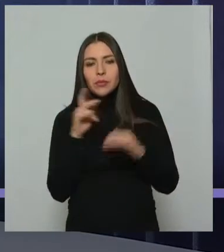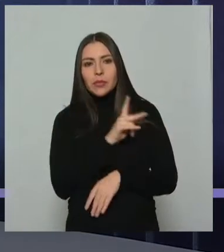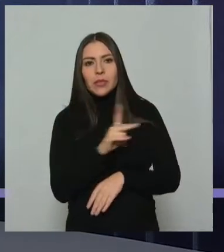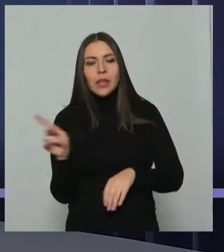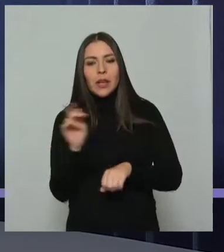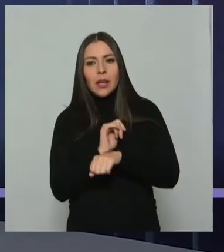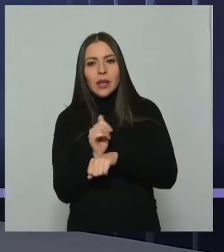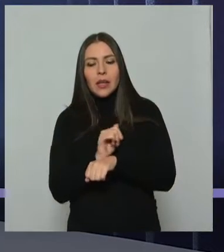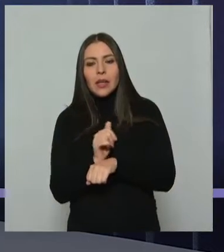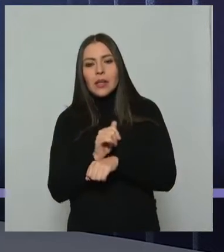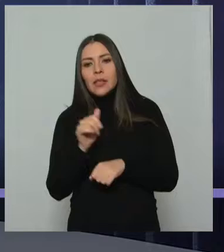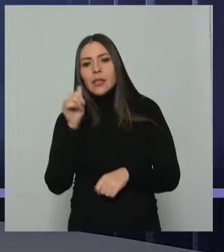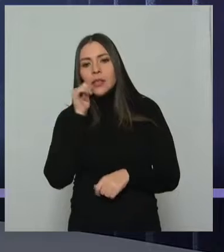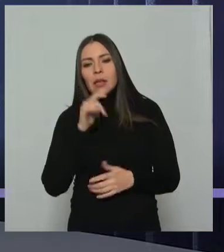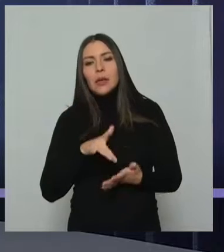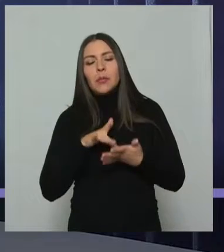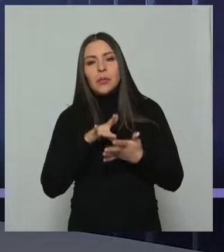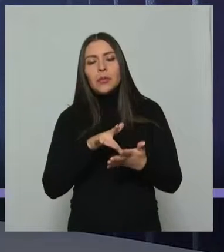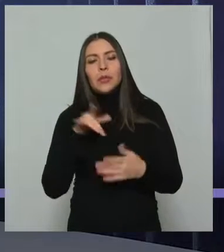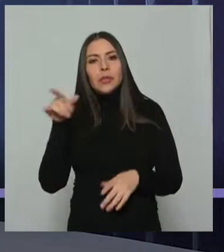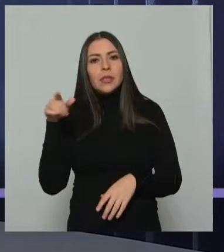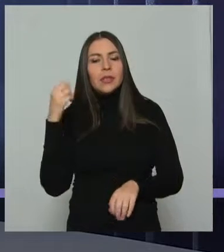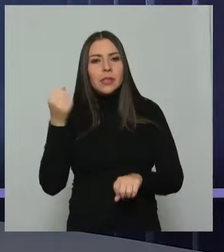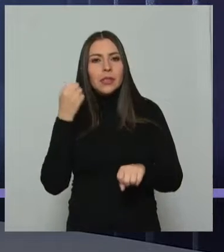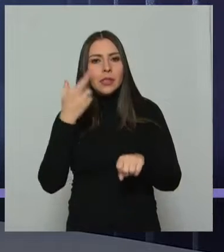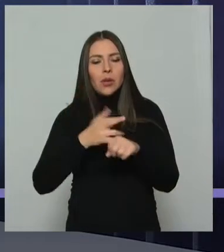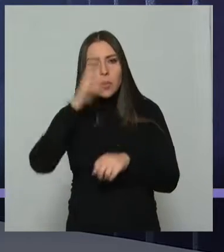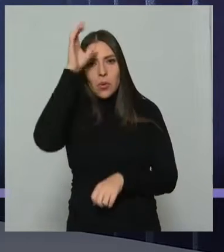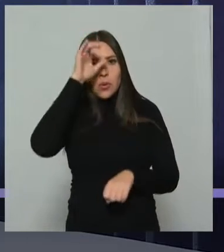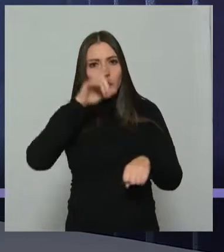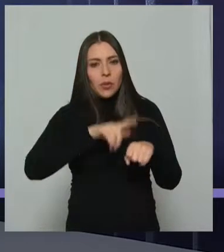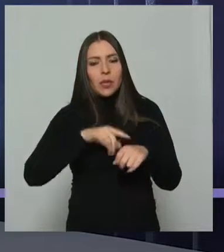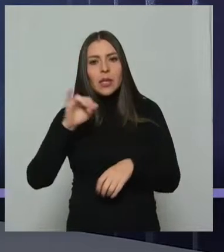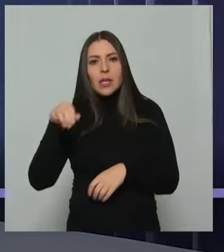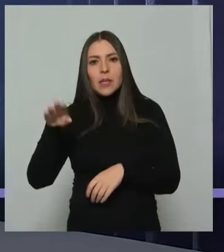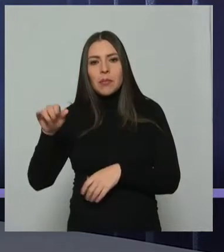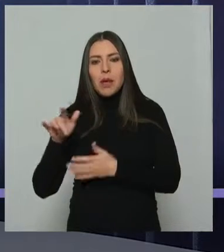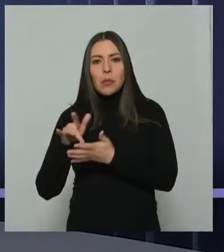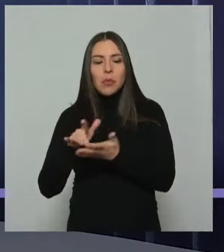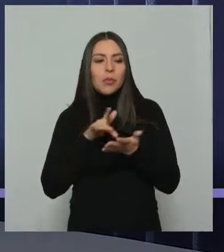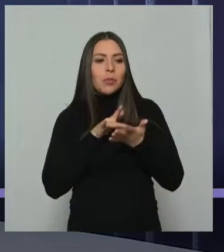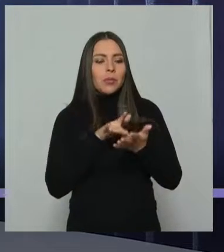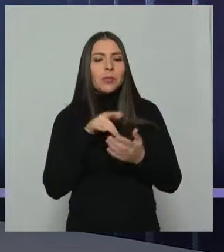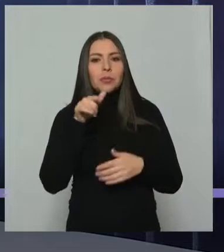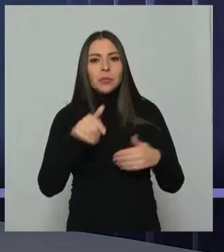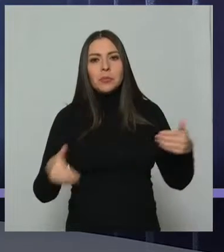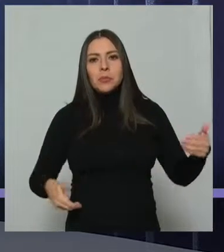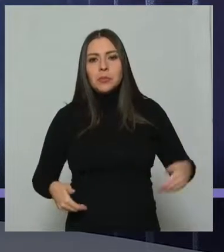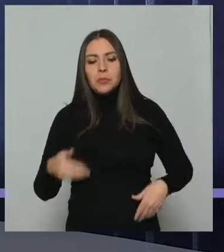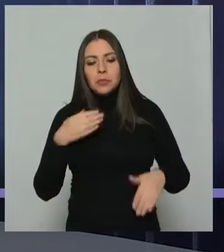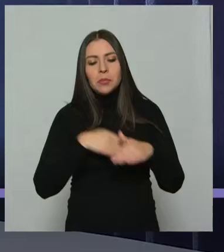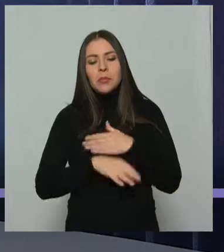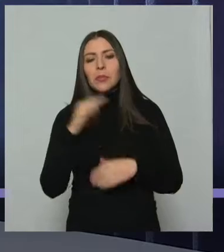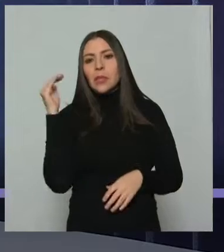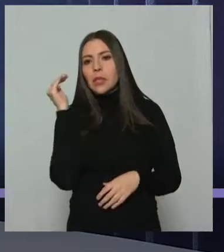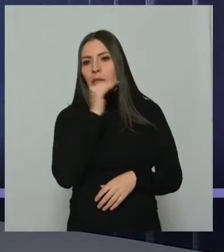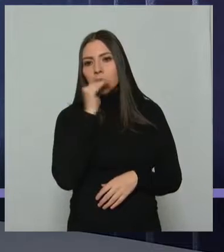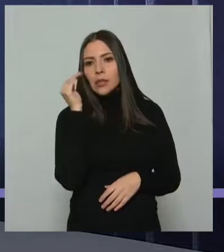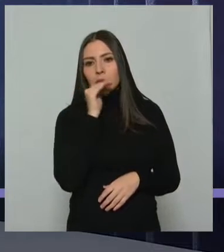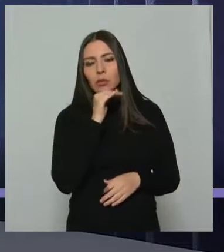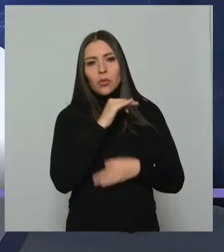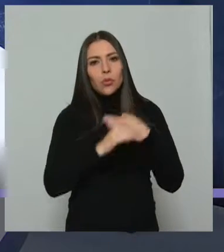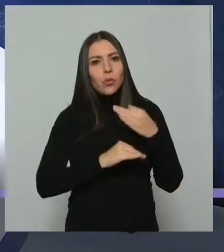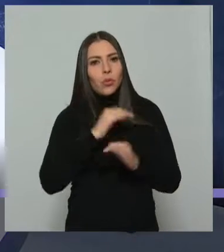artística, apoyada evidentemente por la Secretaría de Cultura y el INBA en el Teatro Julio Castillo, con funciones gratuitas Y en el Orientación. todo el mes. Y en